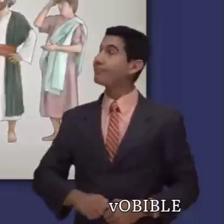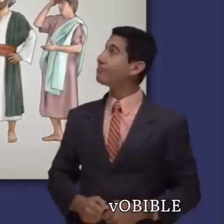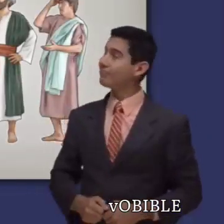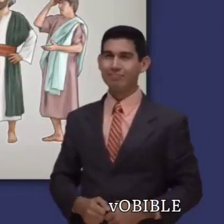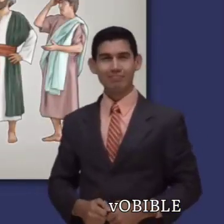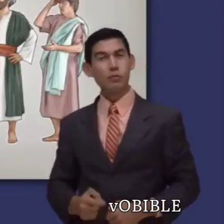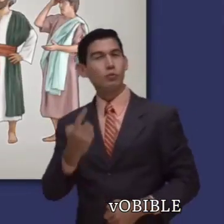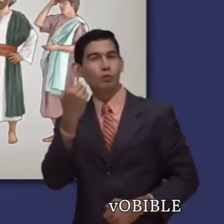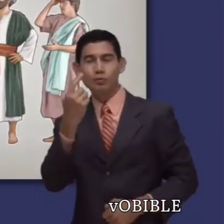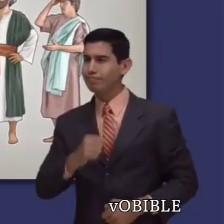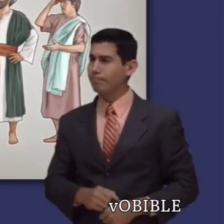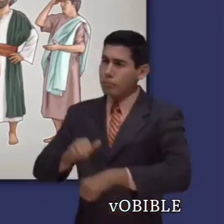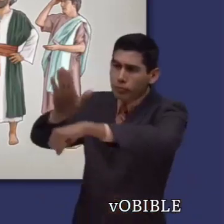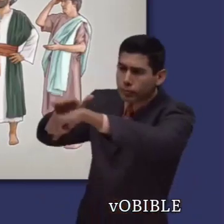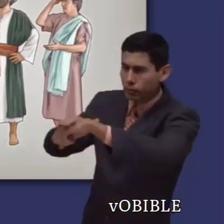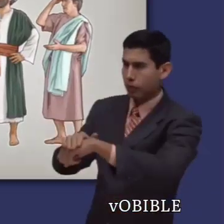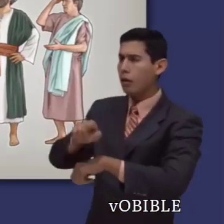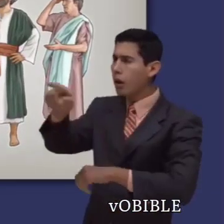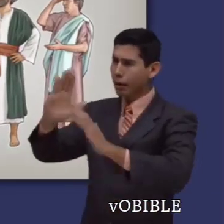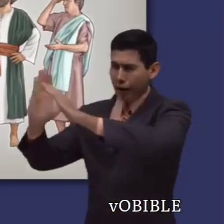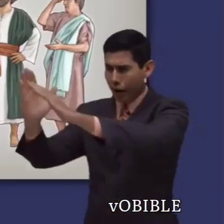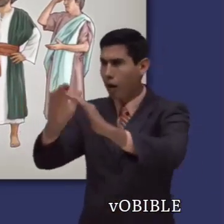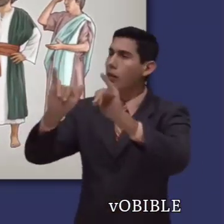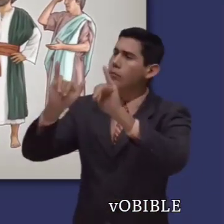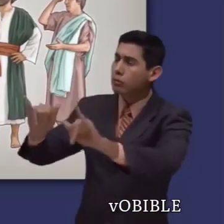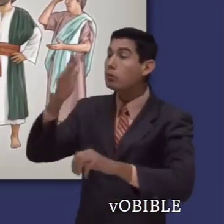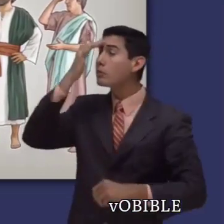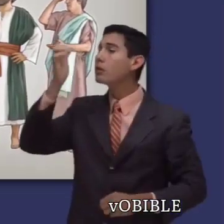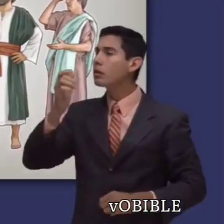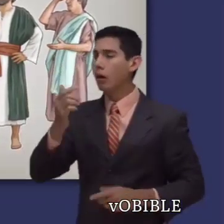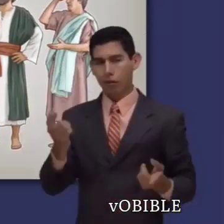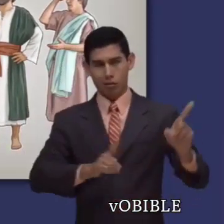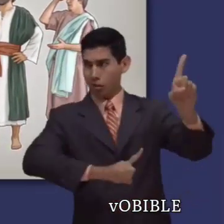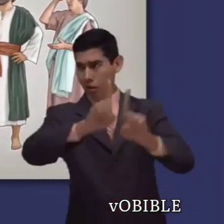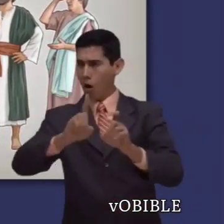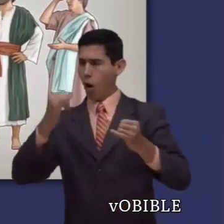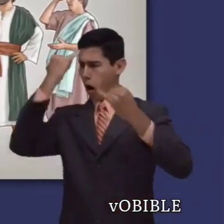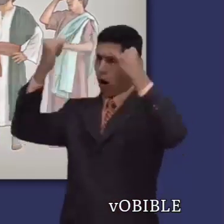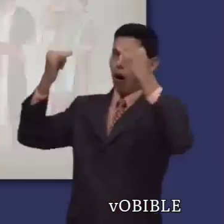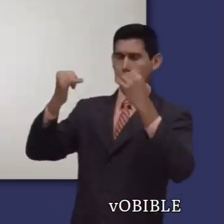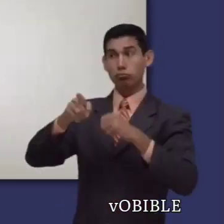Pablo pide a Timoteo que se quede en Éfeso para que corrija a quienes se han desviado de las enseñanzas de Cristo.